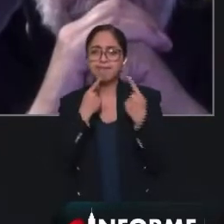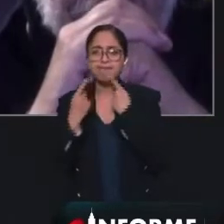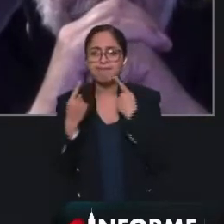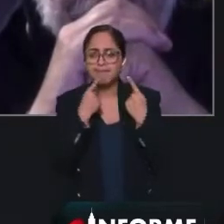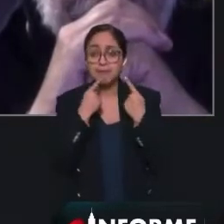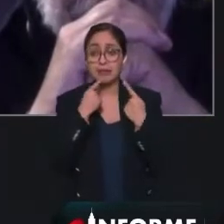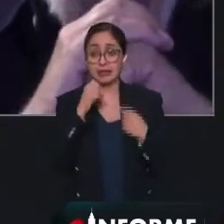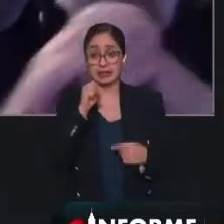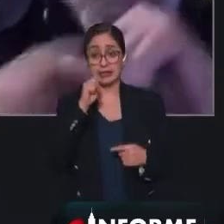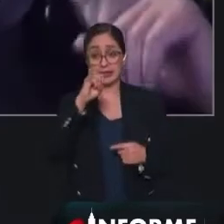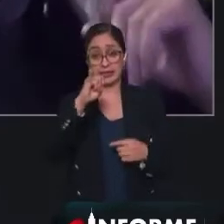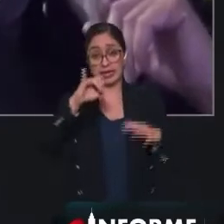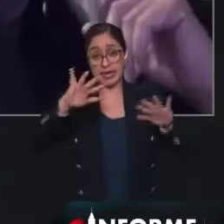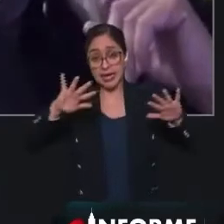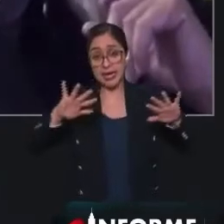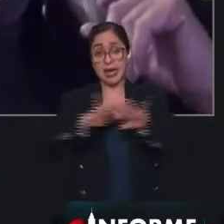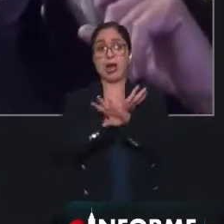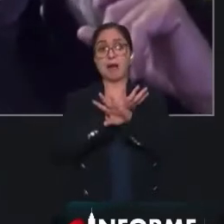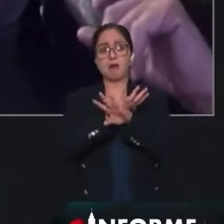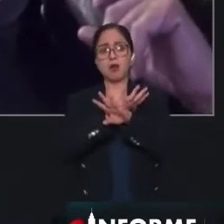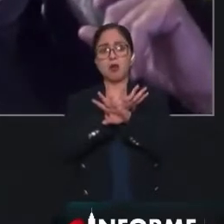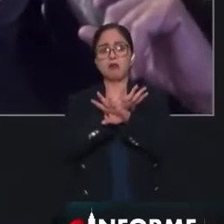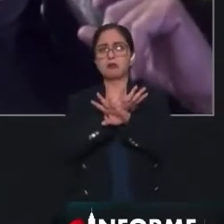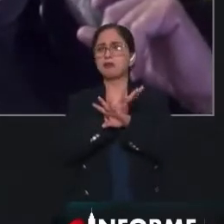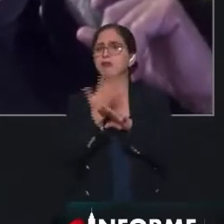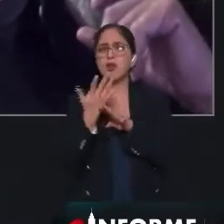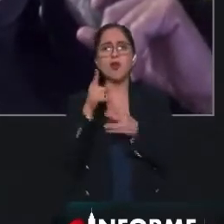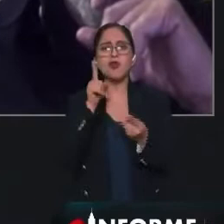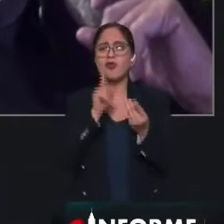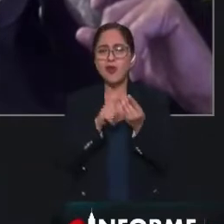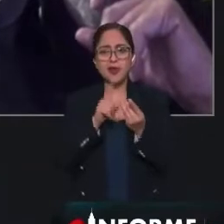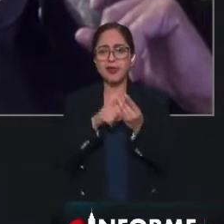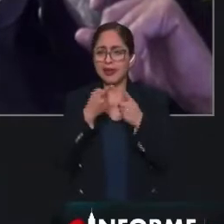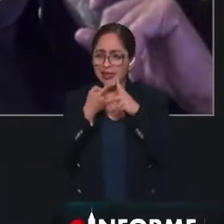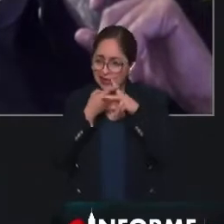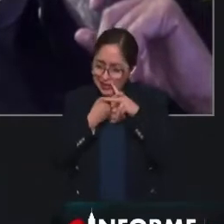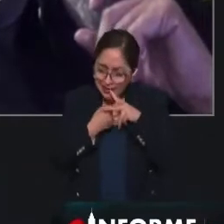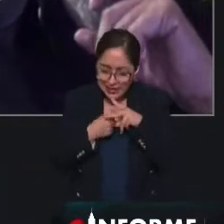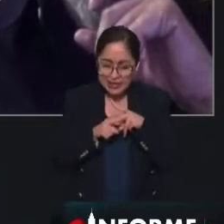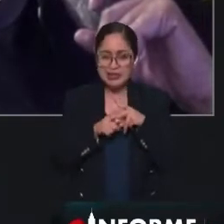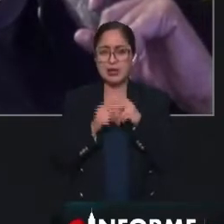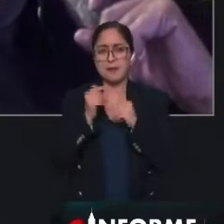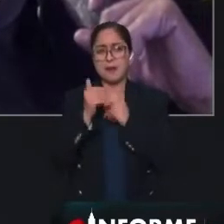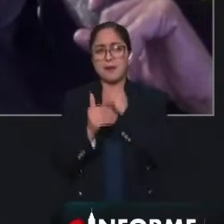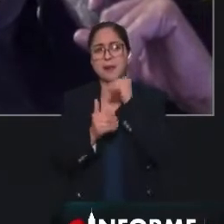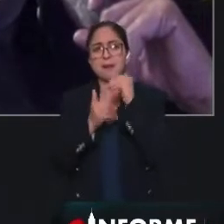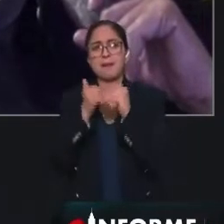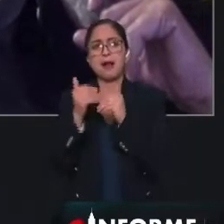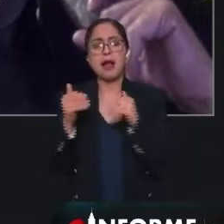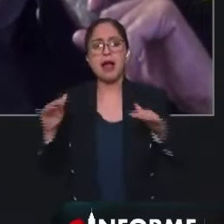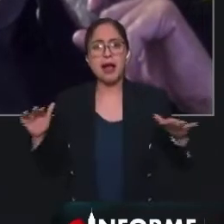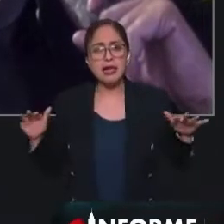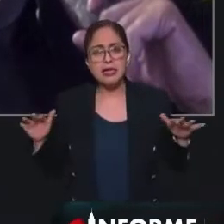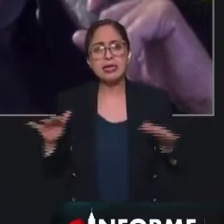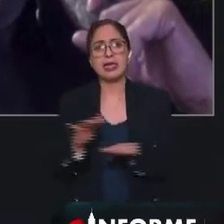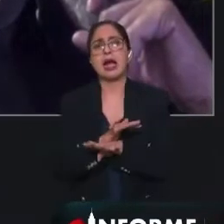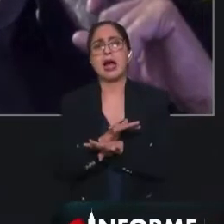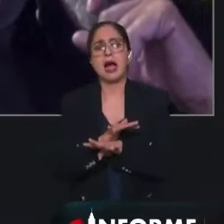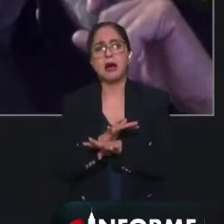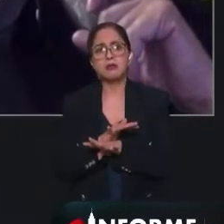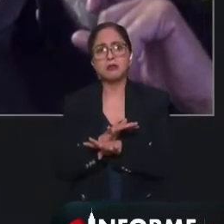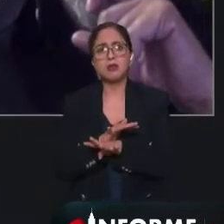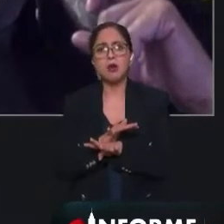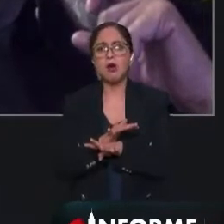una transformación, ¿en dónde estarían los cimientos de esa transformación o de ese proceso de